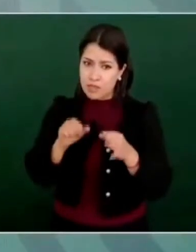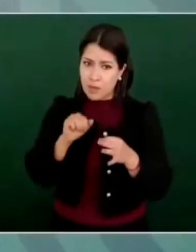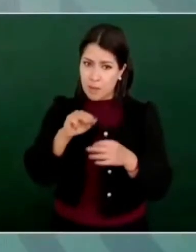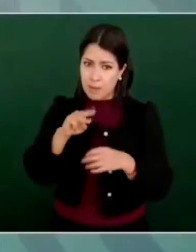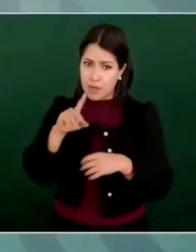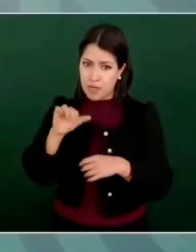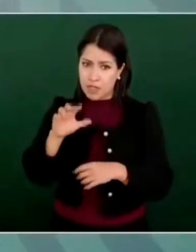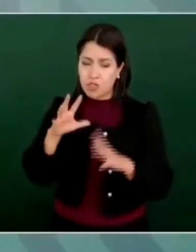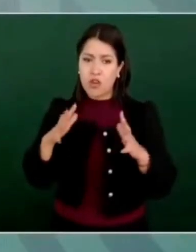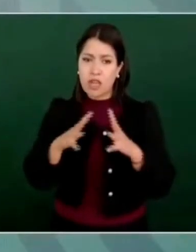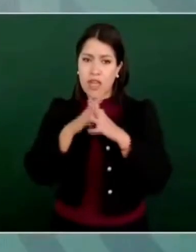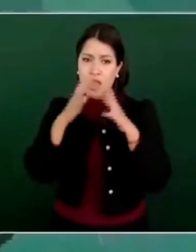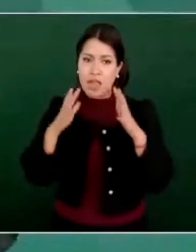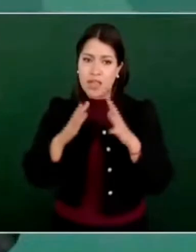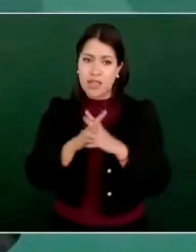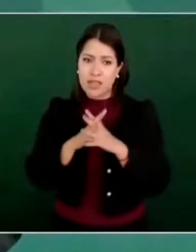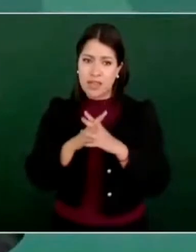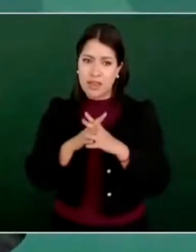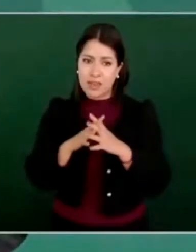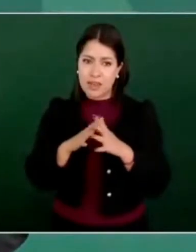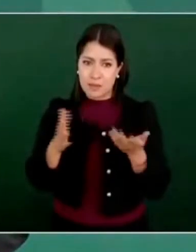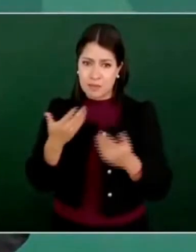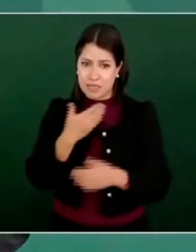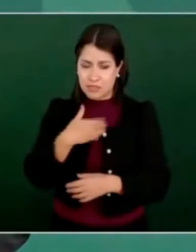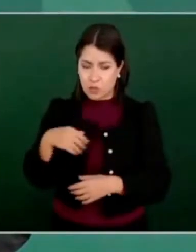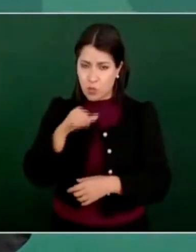Guerra del presidente Juárez,